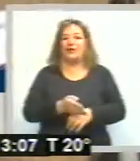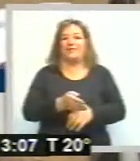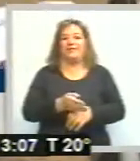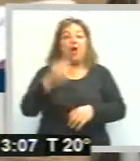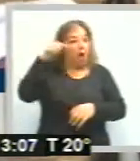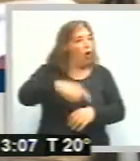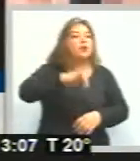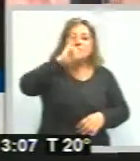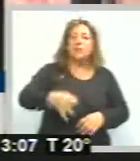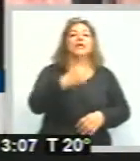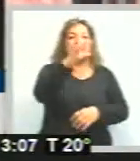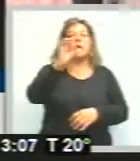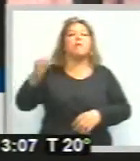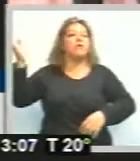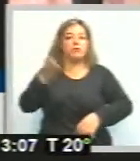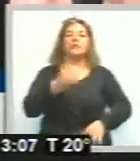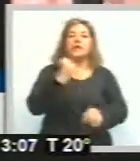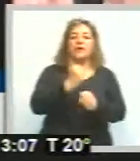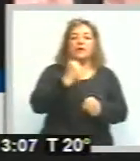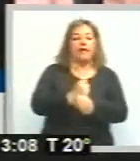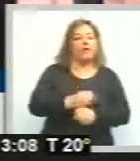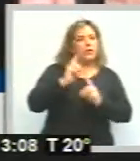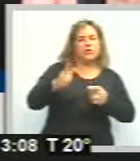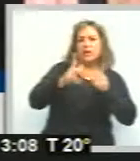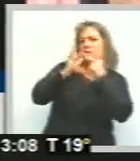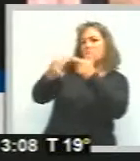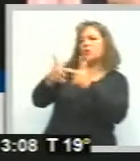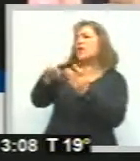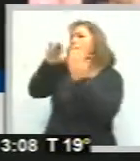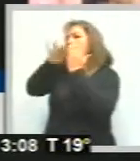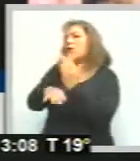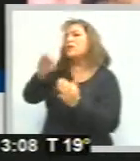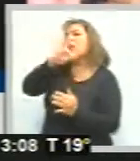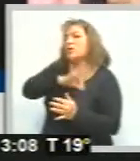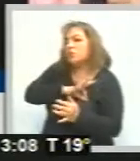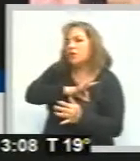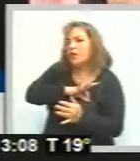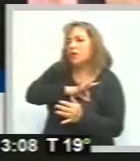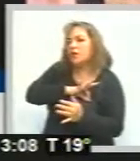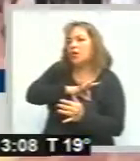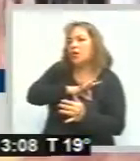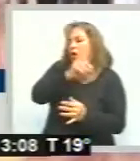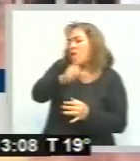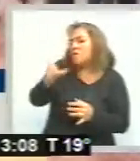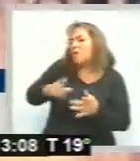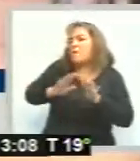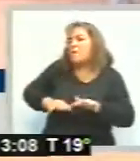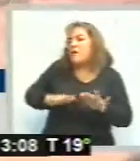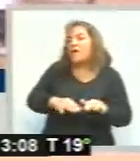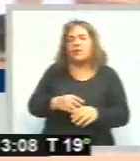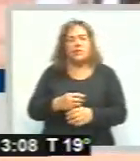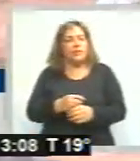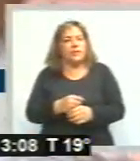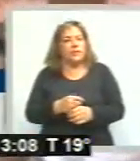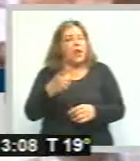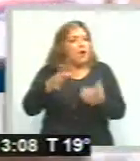al 100% de trabajo. Se anunció de que se iba a descontar a aquellos docentes que formaron parte de la medida. ¿Cómo? Que se